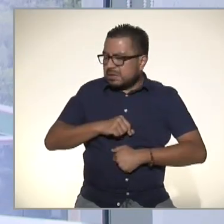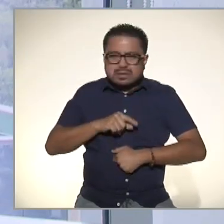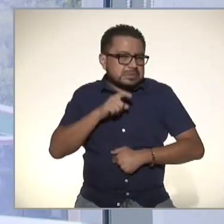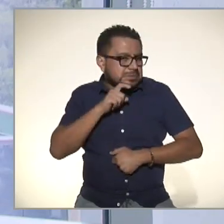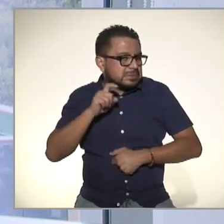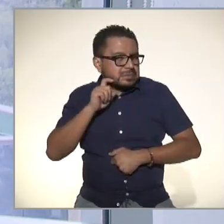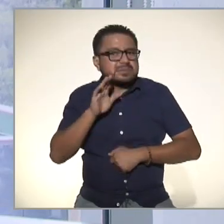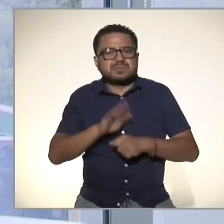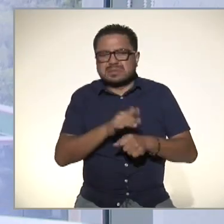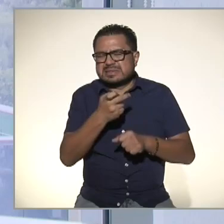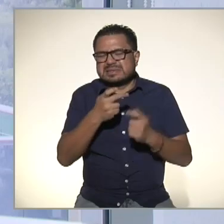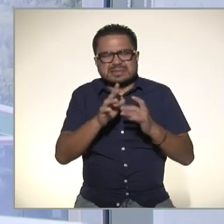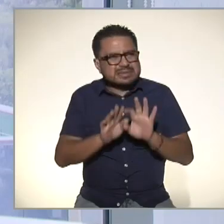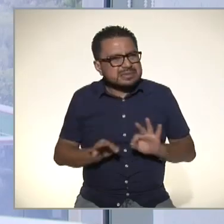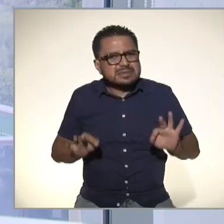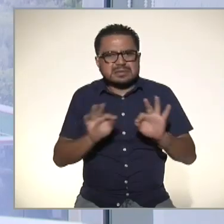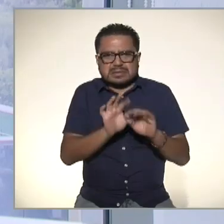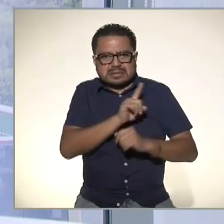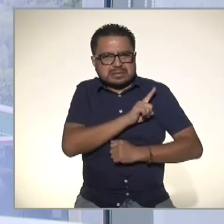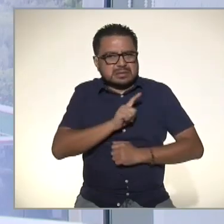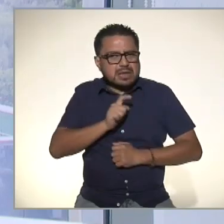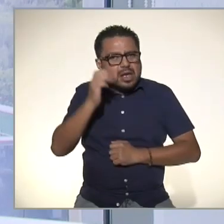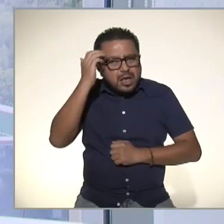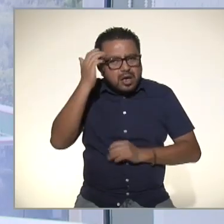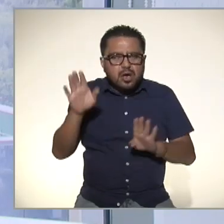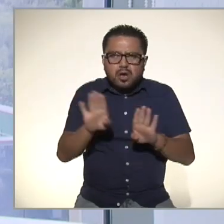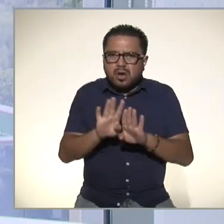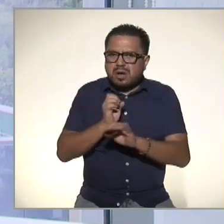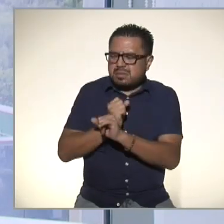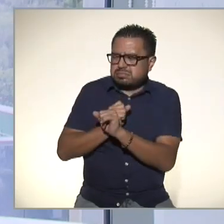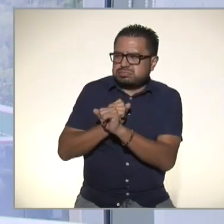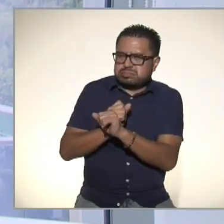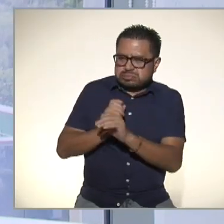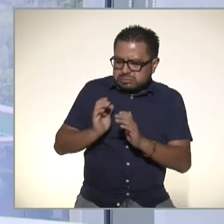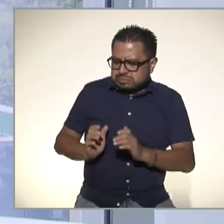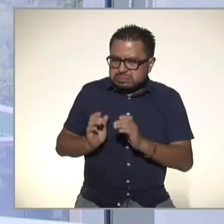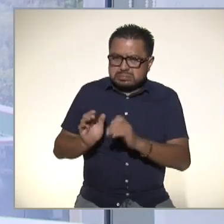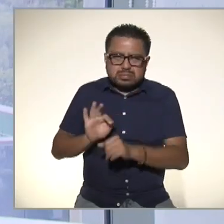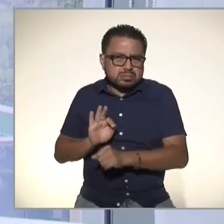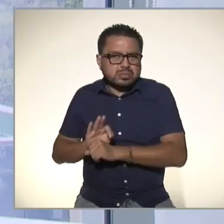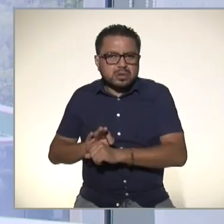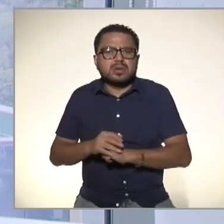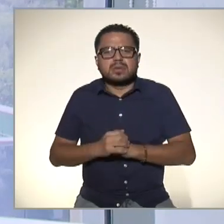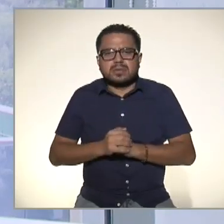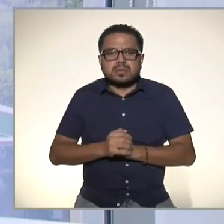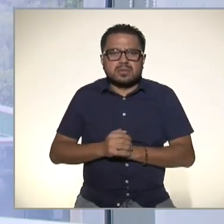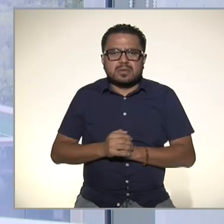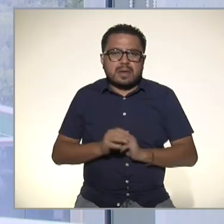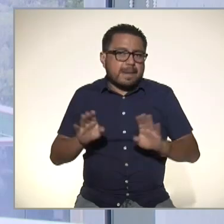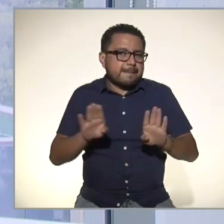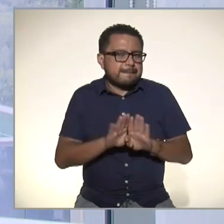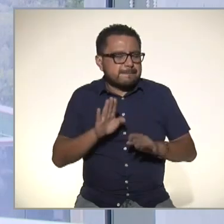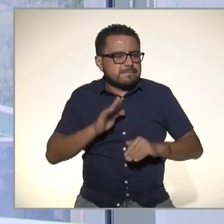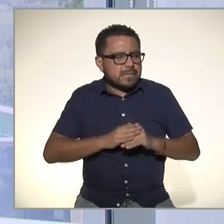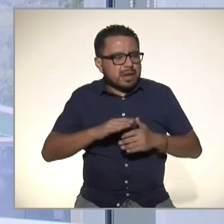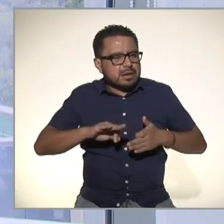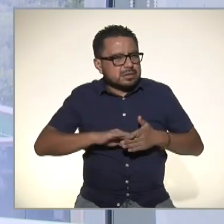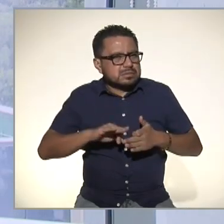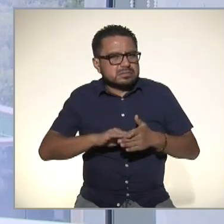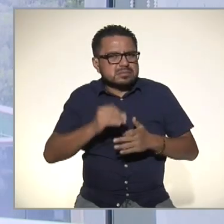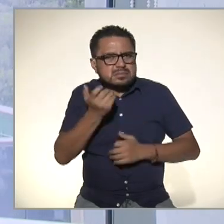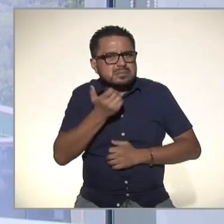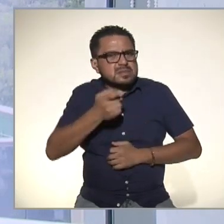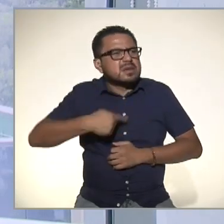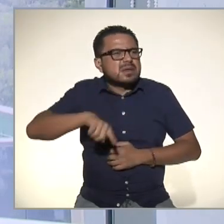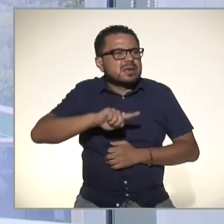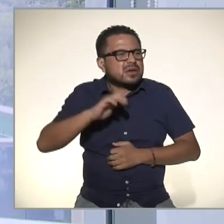muy importante saberlas y conocerlas, cómo protegernos, ¿ok? Obviamente, como una de las más frecuentes que todos conocemos,